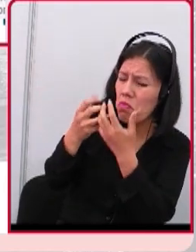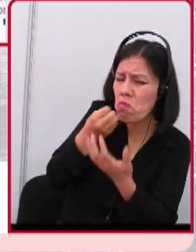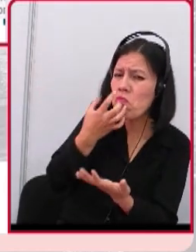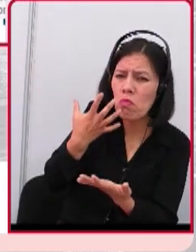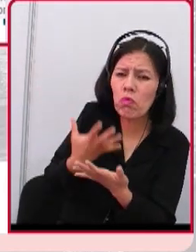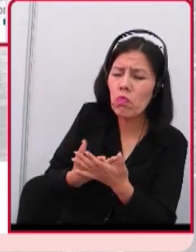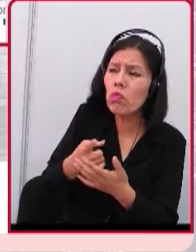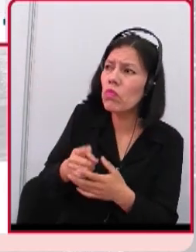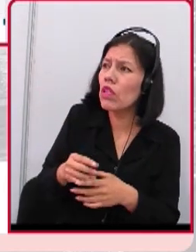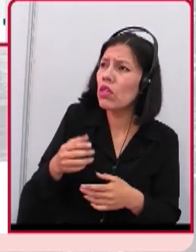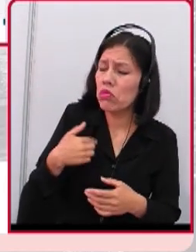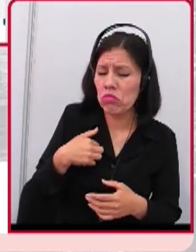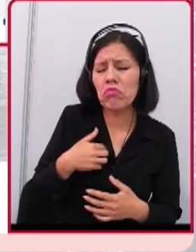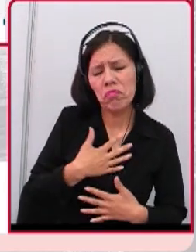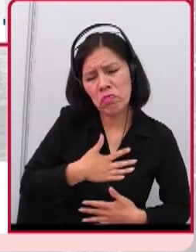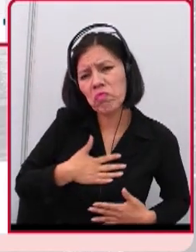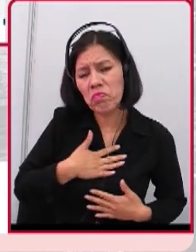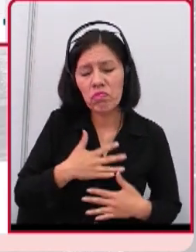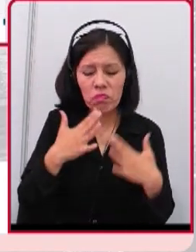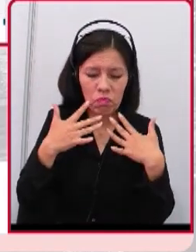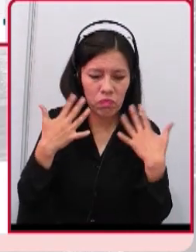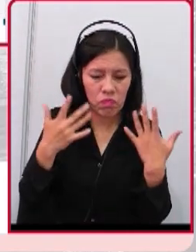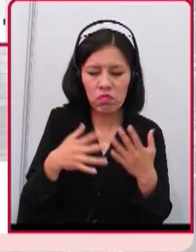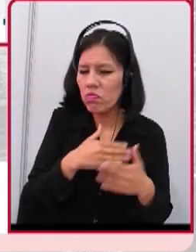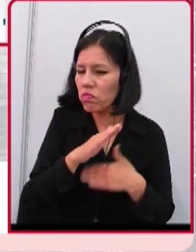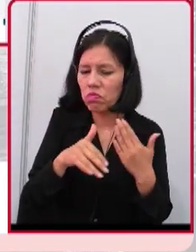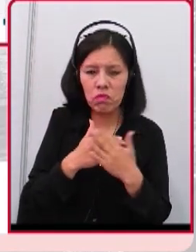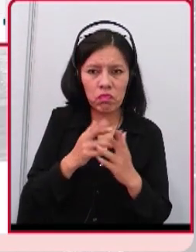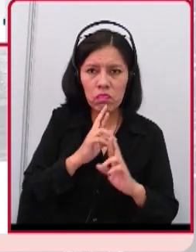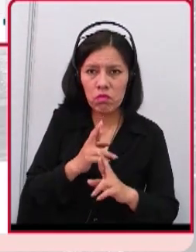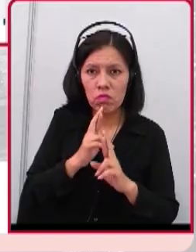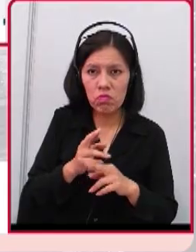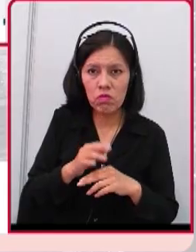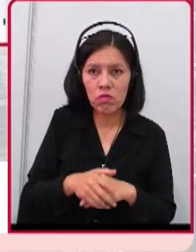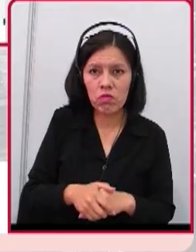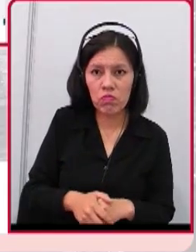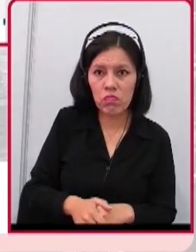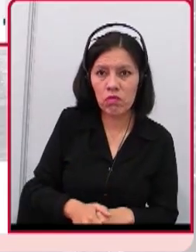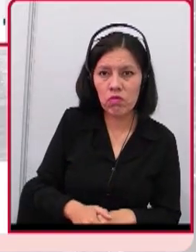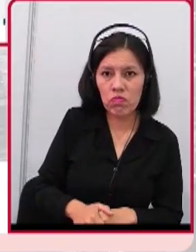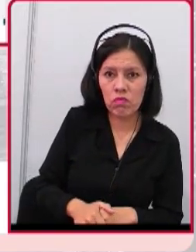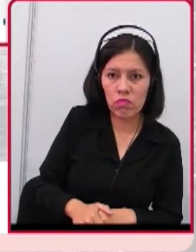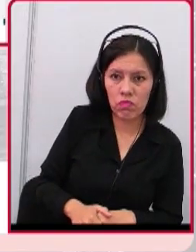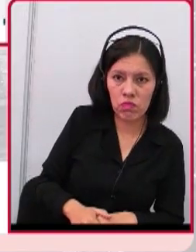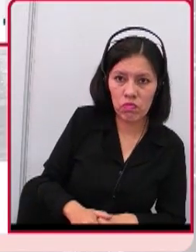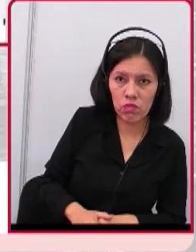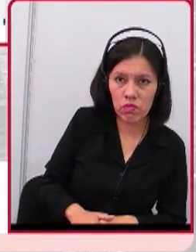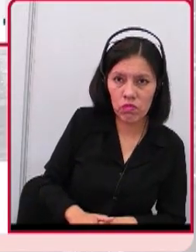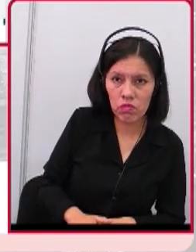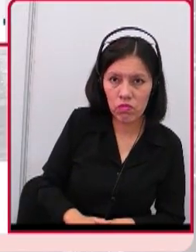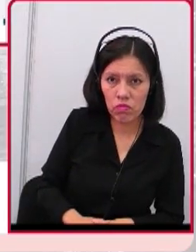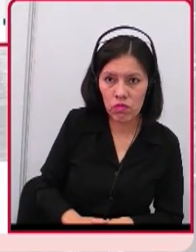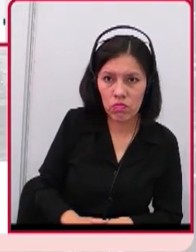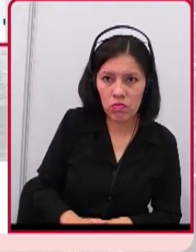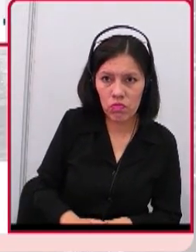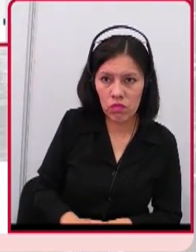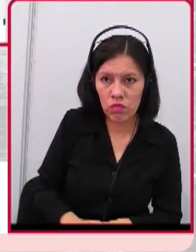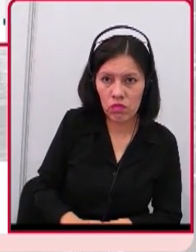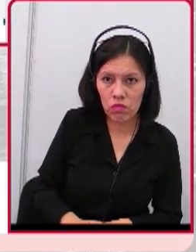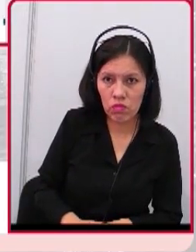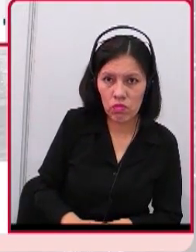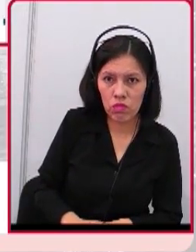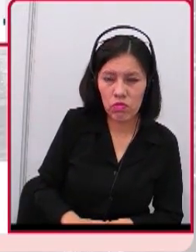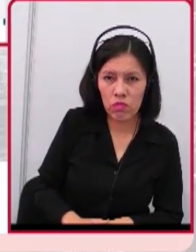realidad estoy bastante contenta con los resultados. Finalmente tengo que darme un poco de prisa con las conclusiones.